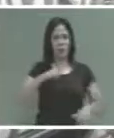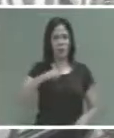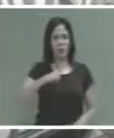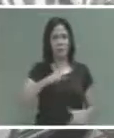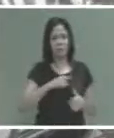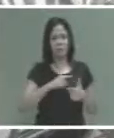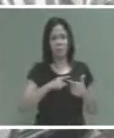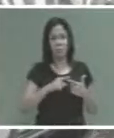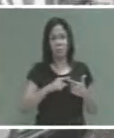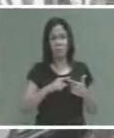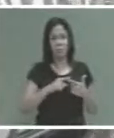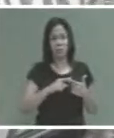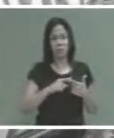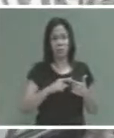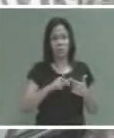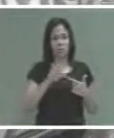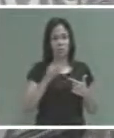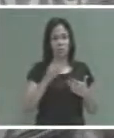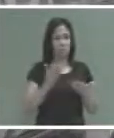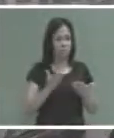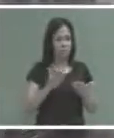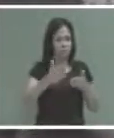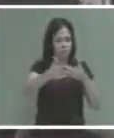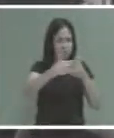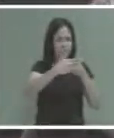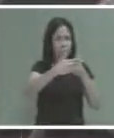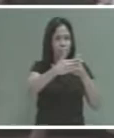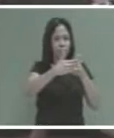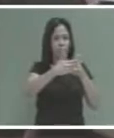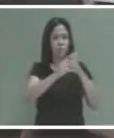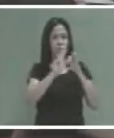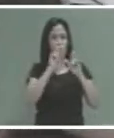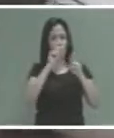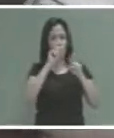la visión de la obra, porque yo